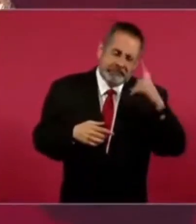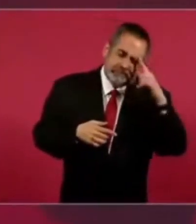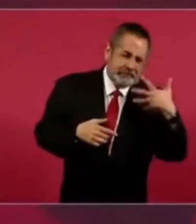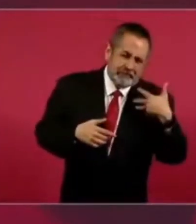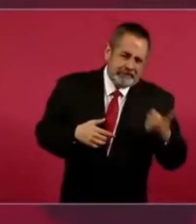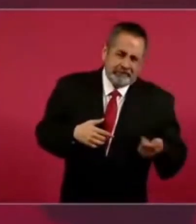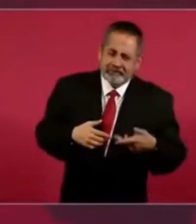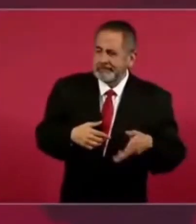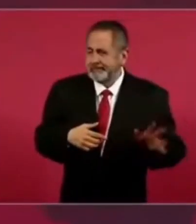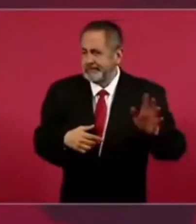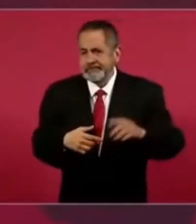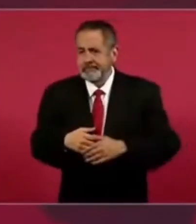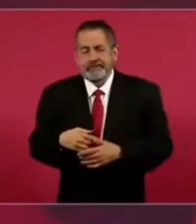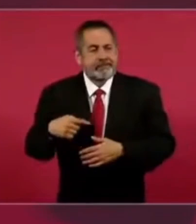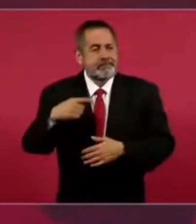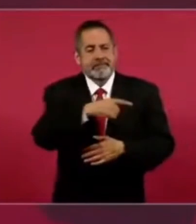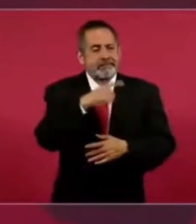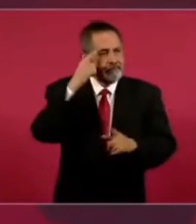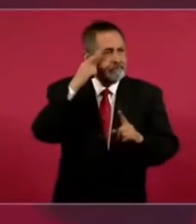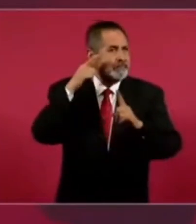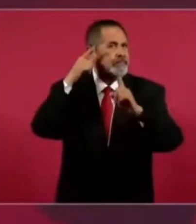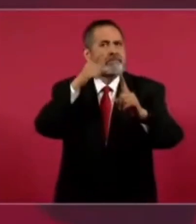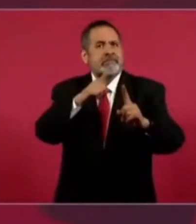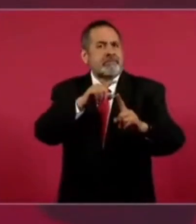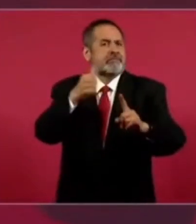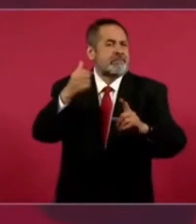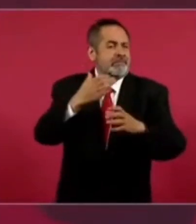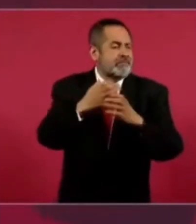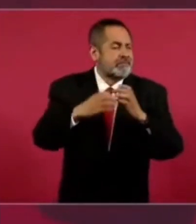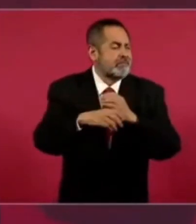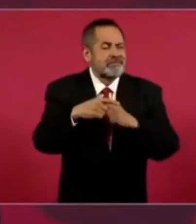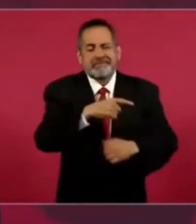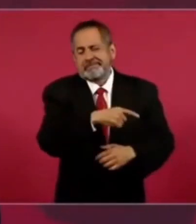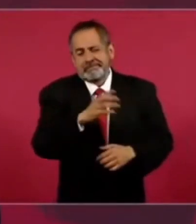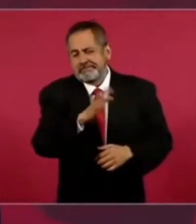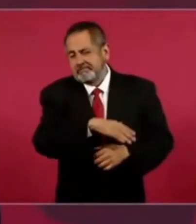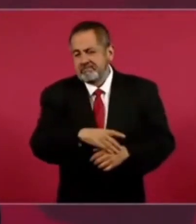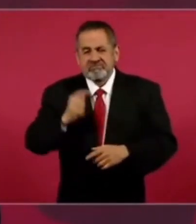porque su propósito es otro.